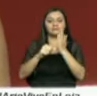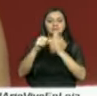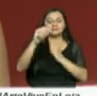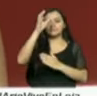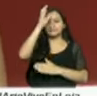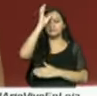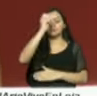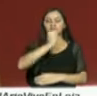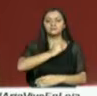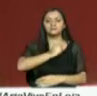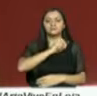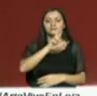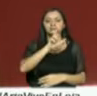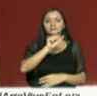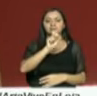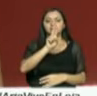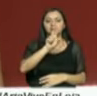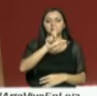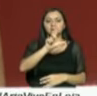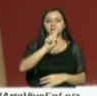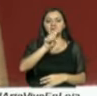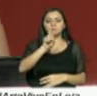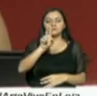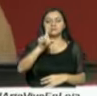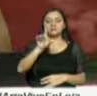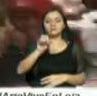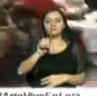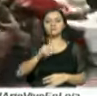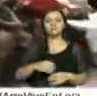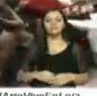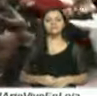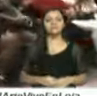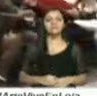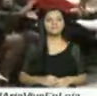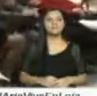y Patrimonio, Raúl Vallejo Corral.